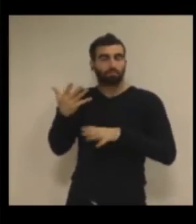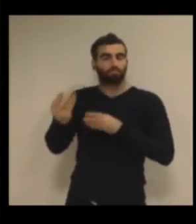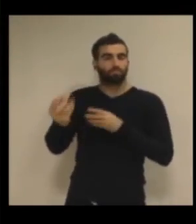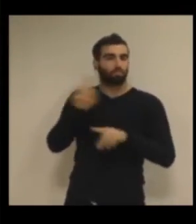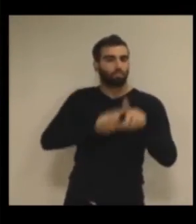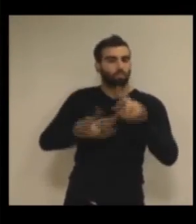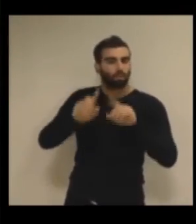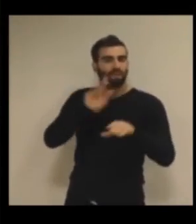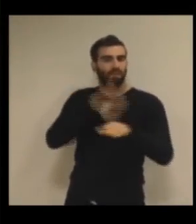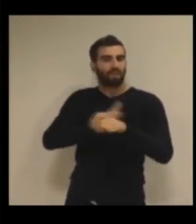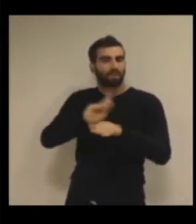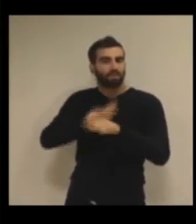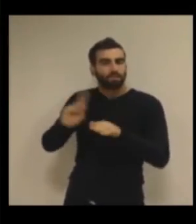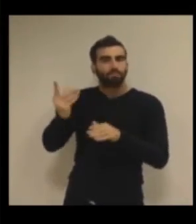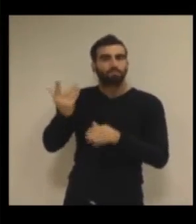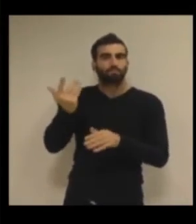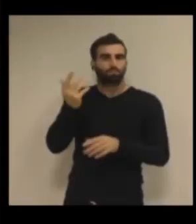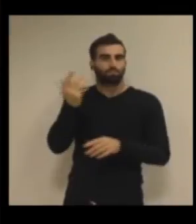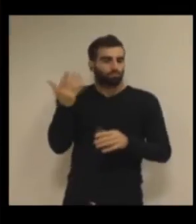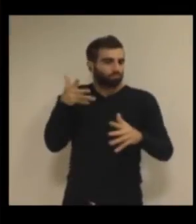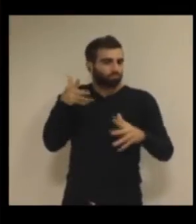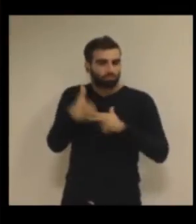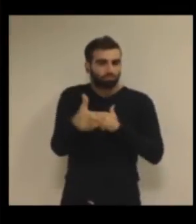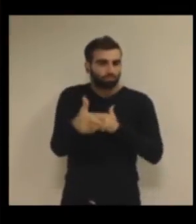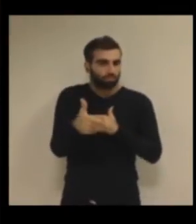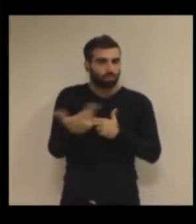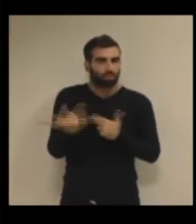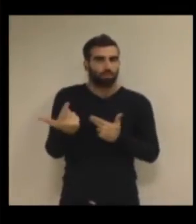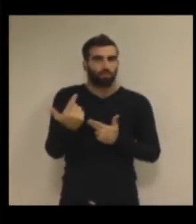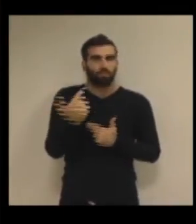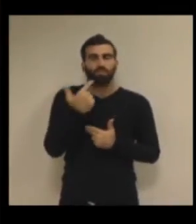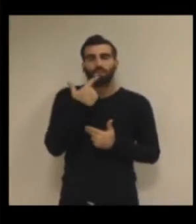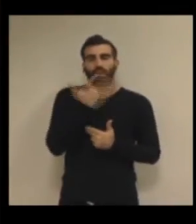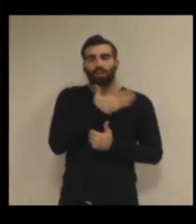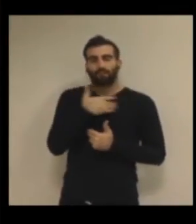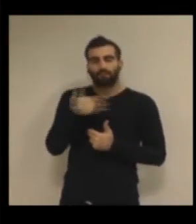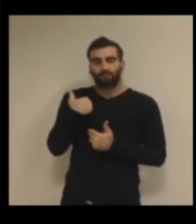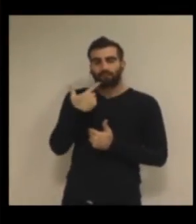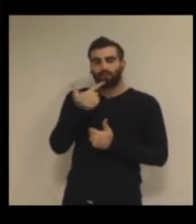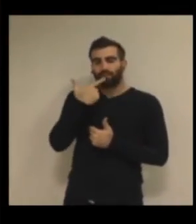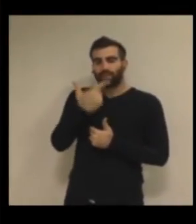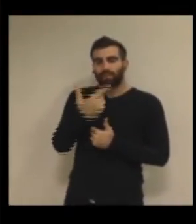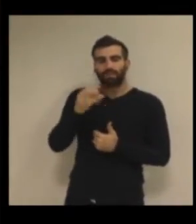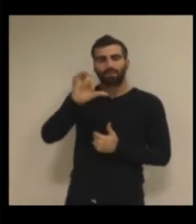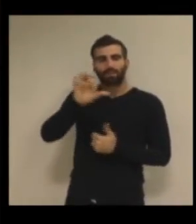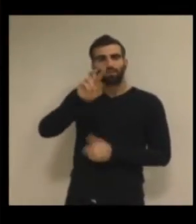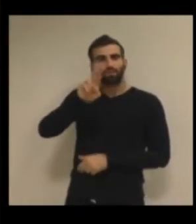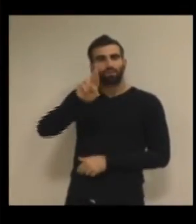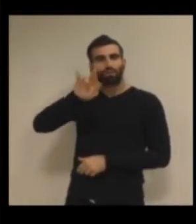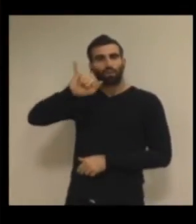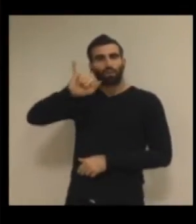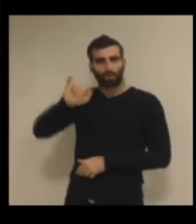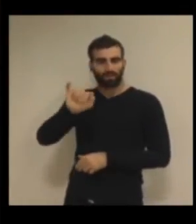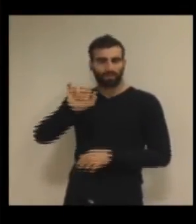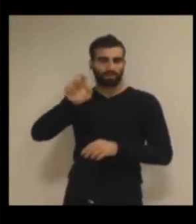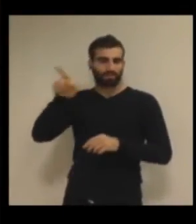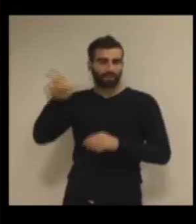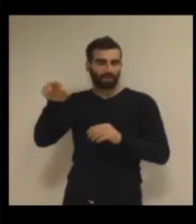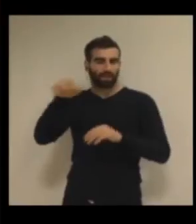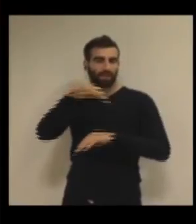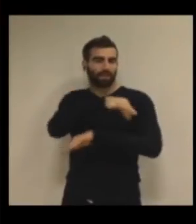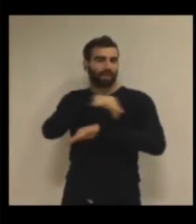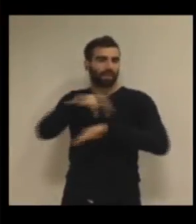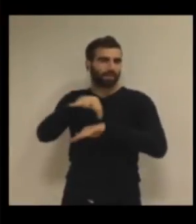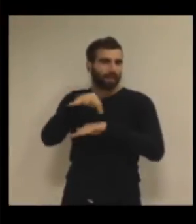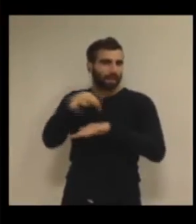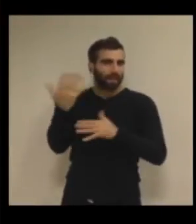comentar una anécdota. Suri, ingeniera del grupo de investigación que dentro de ASTIC ha